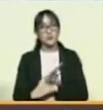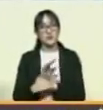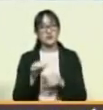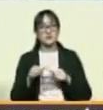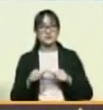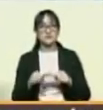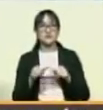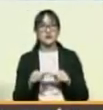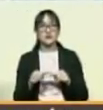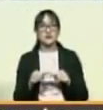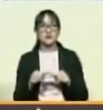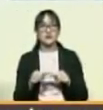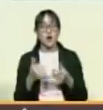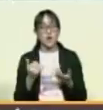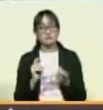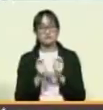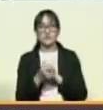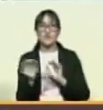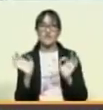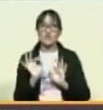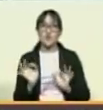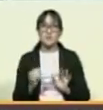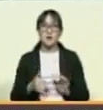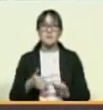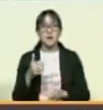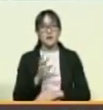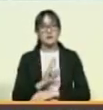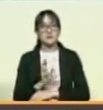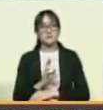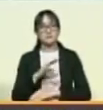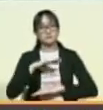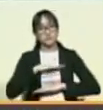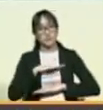seguir protegiendo ahora de una manera renovada, de una manera más ágil, de una manera más eficiente al pueblo de Venezuela.